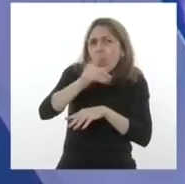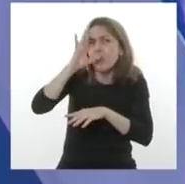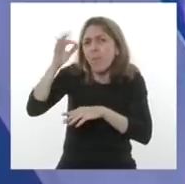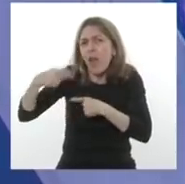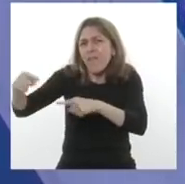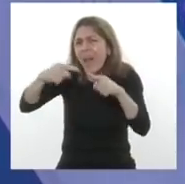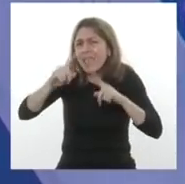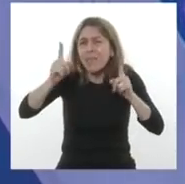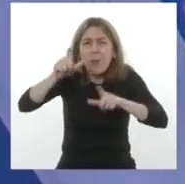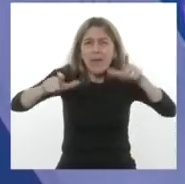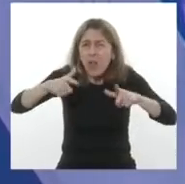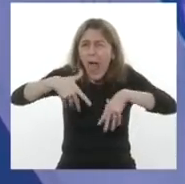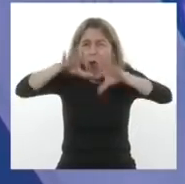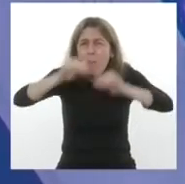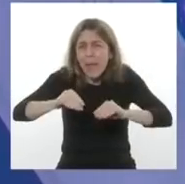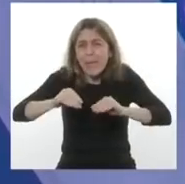este país.